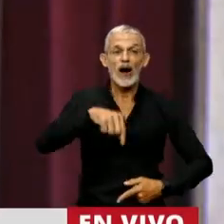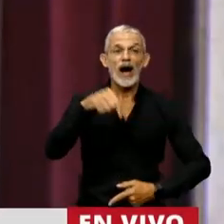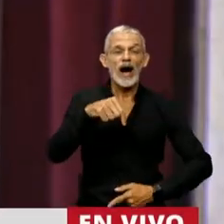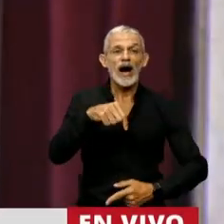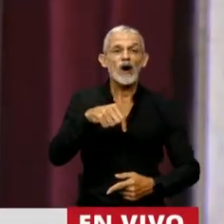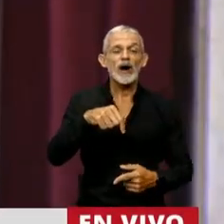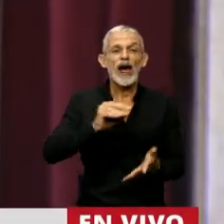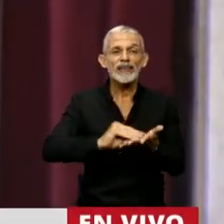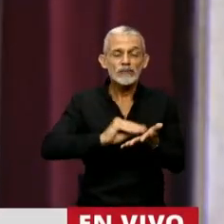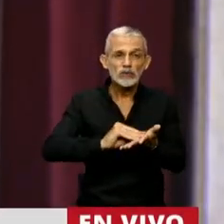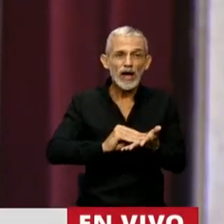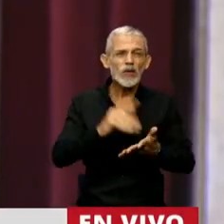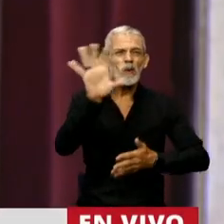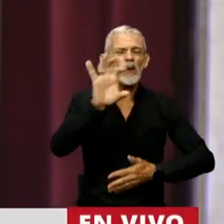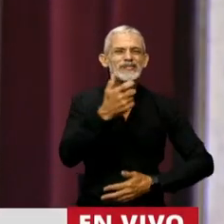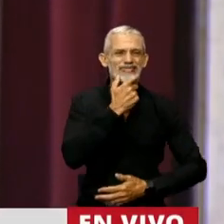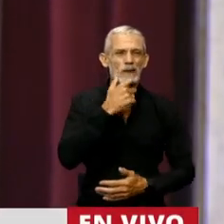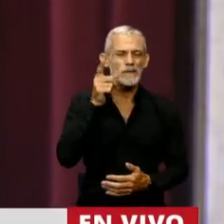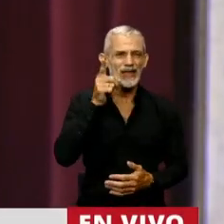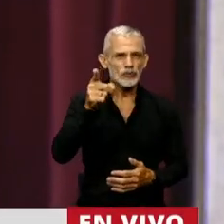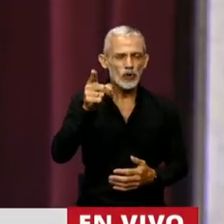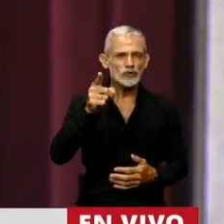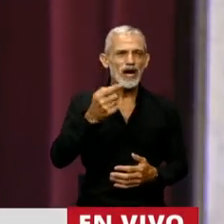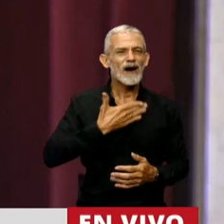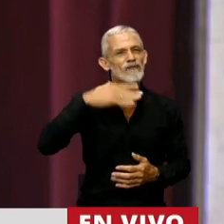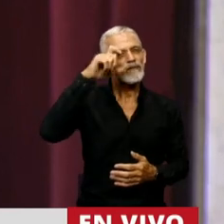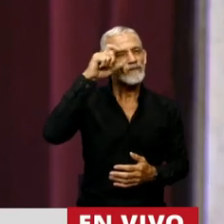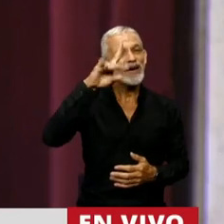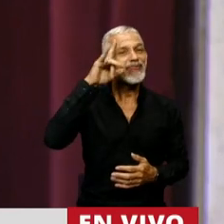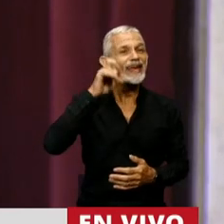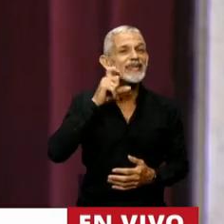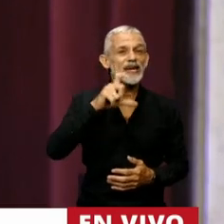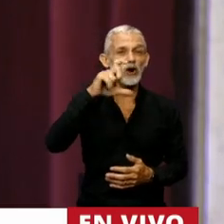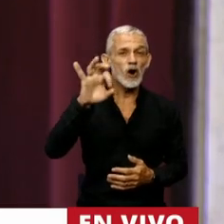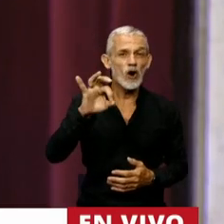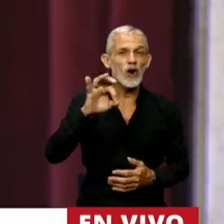En uso de la palabra, el diputado por la provincia de Mendoza, Federico Samarvide.